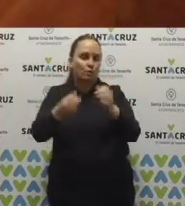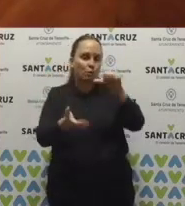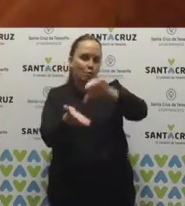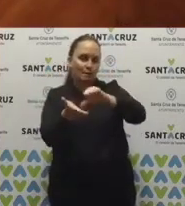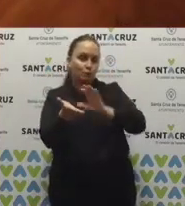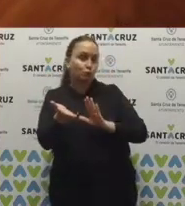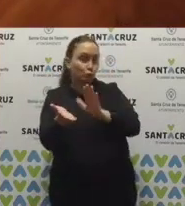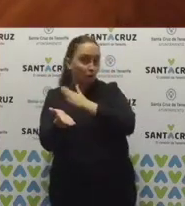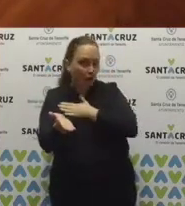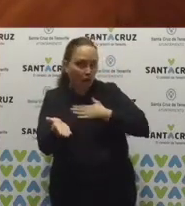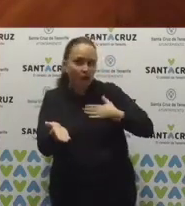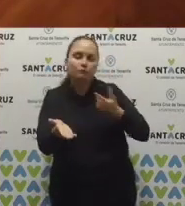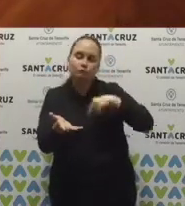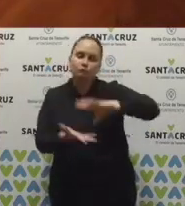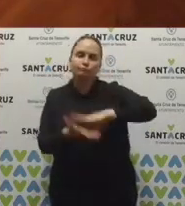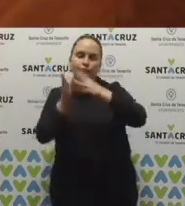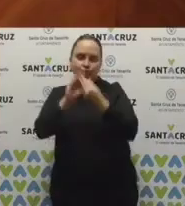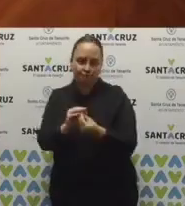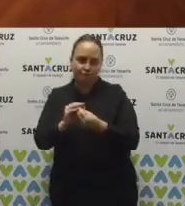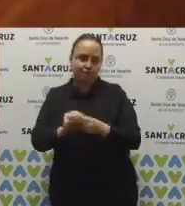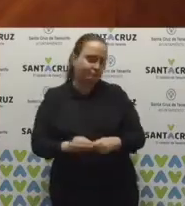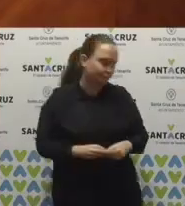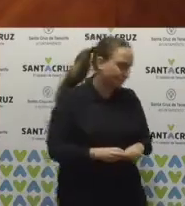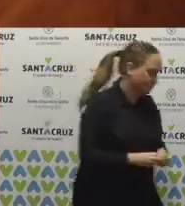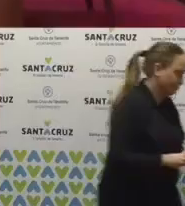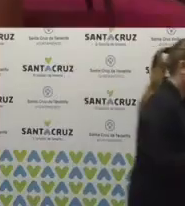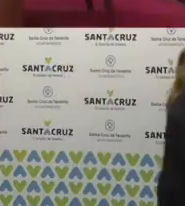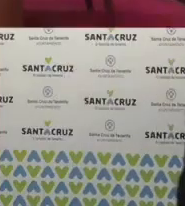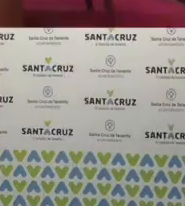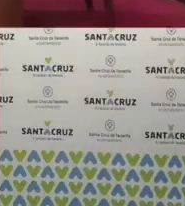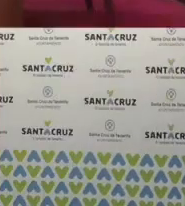que usted también domina e